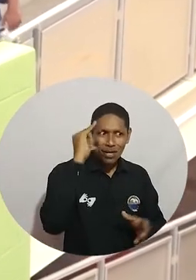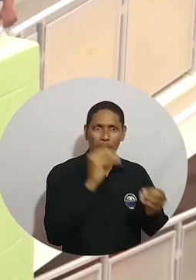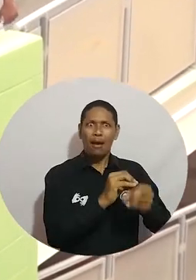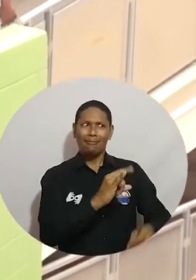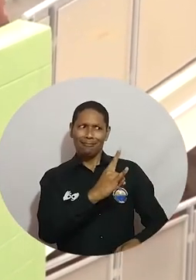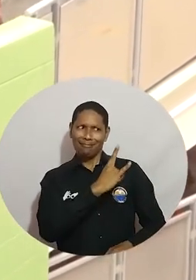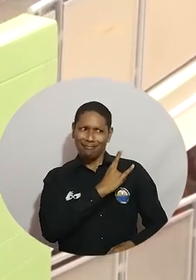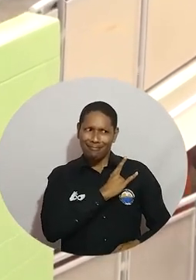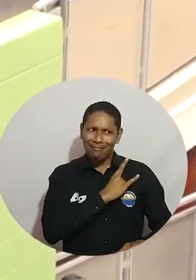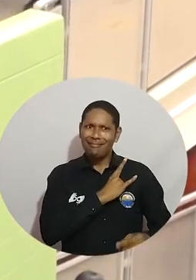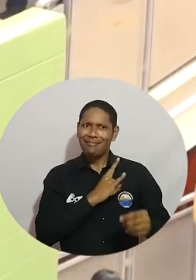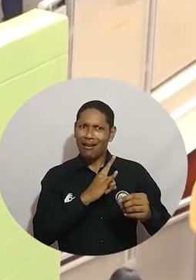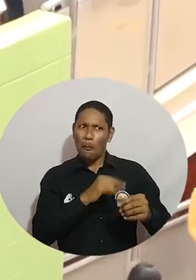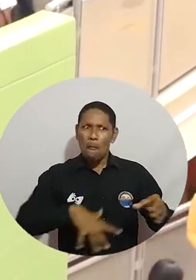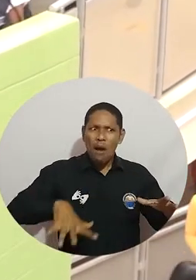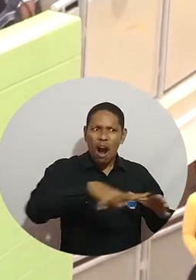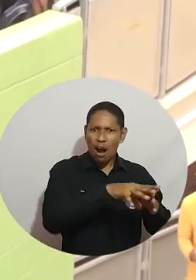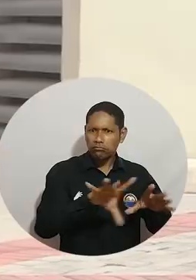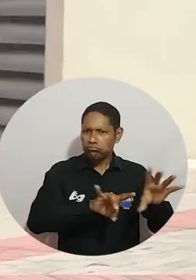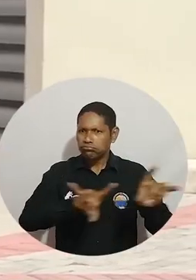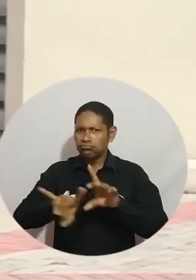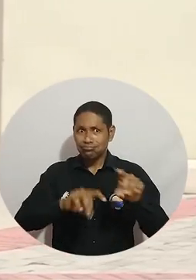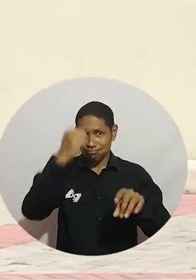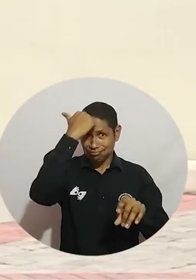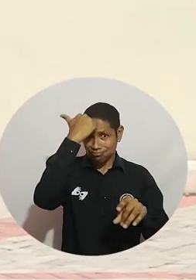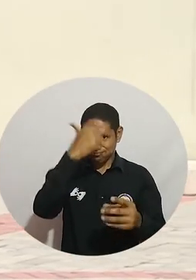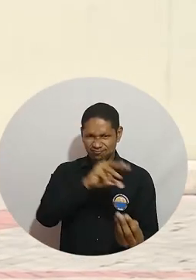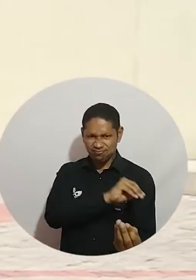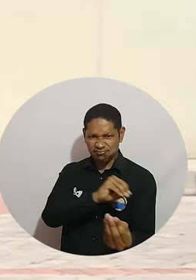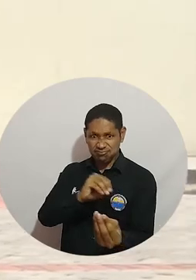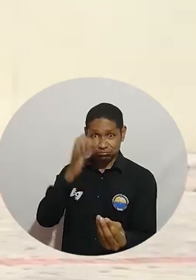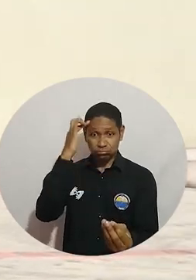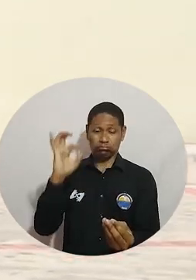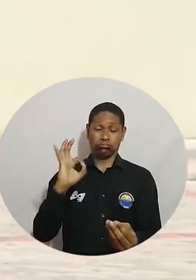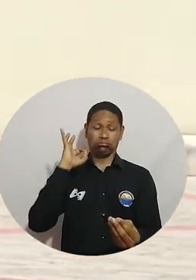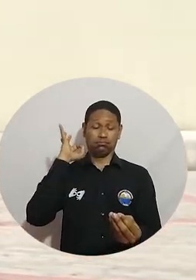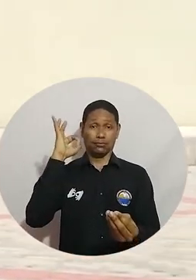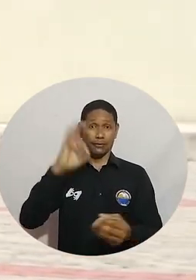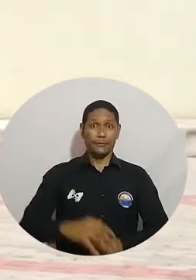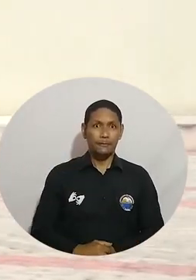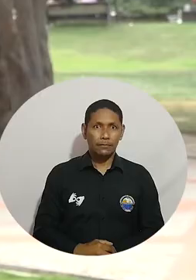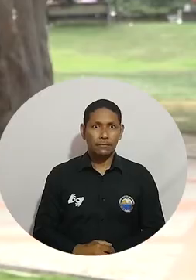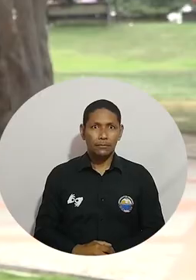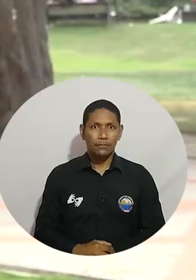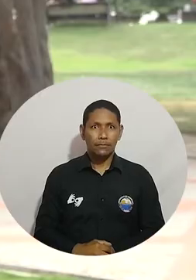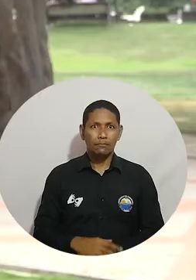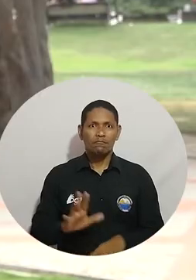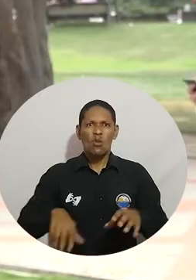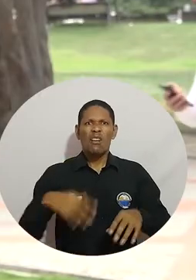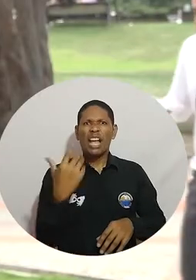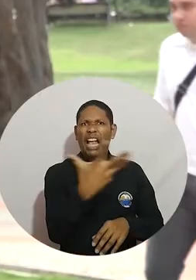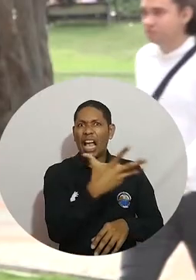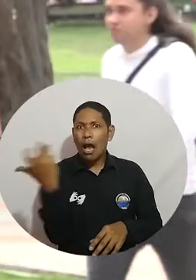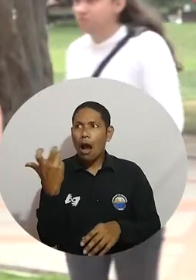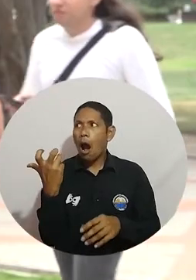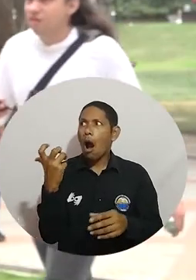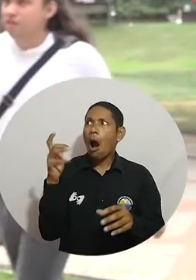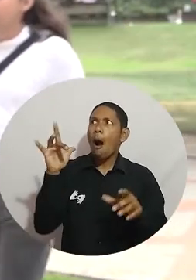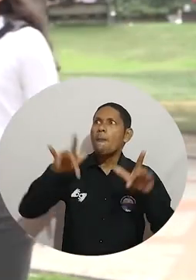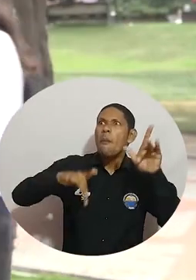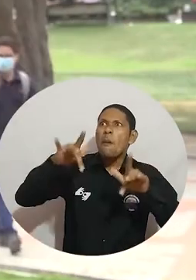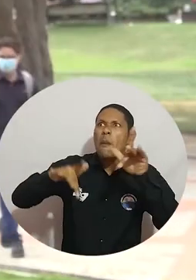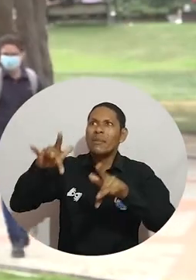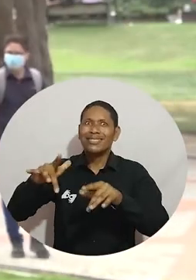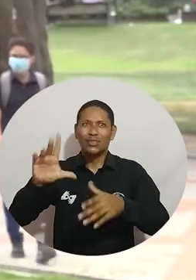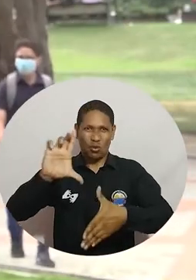en general en lo que tiene que ver con la consolidación de una planta docente cualificada y con alta formación de calidad. Recibieron cerca de 500 aplicaciones de